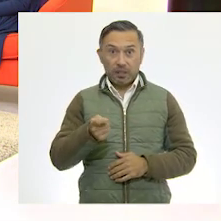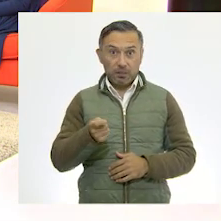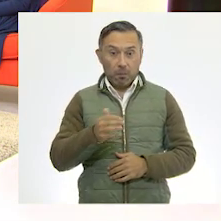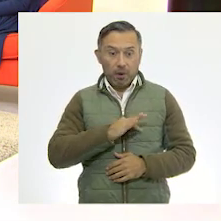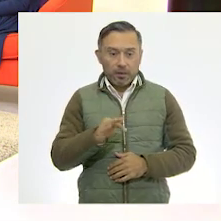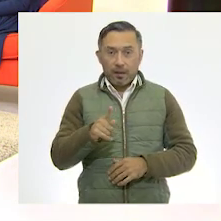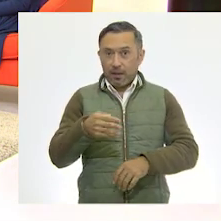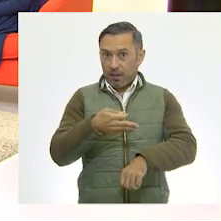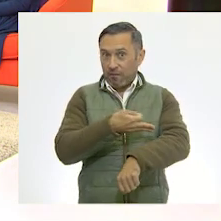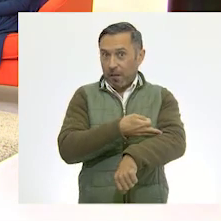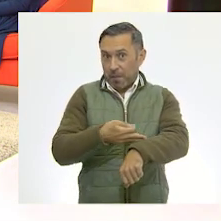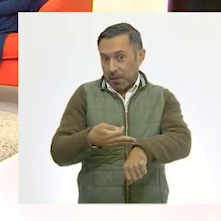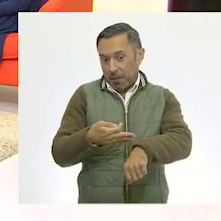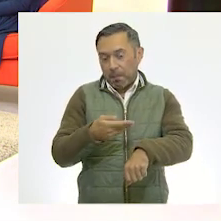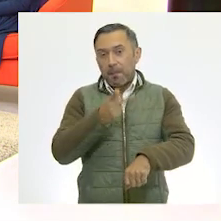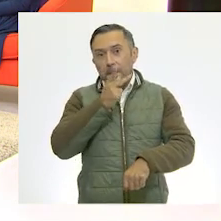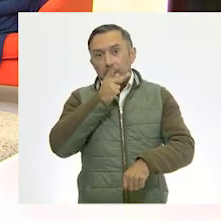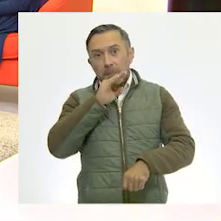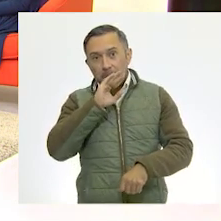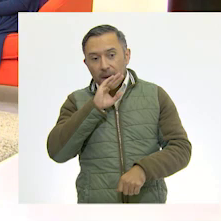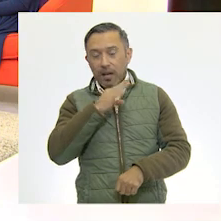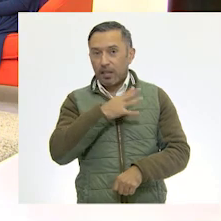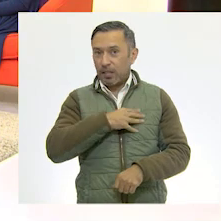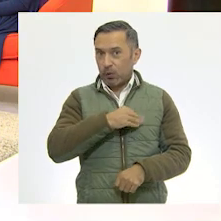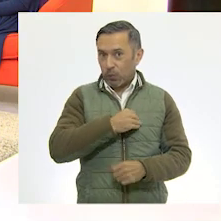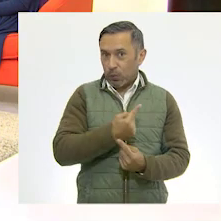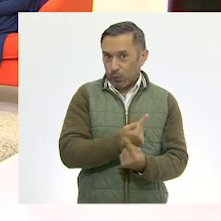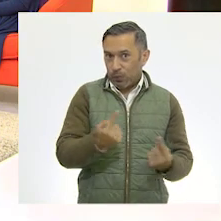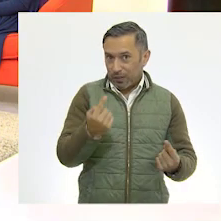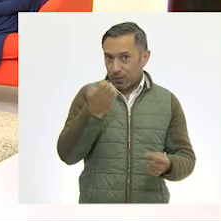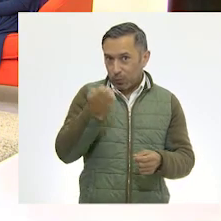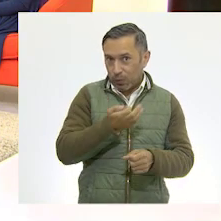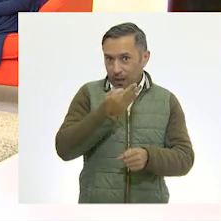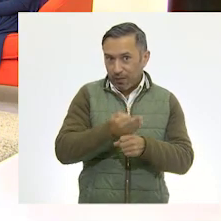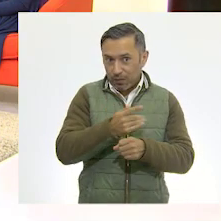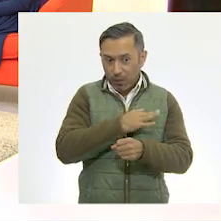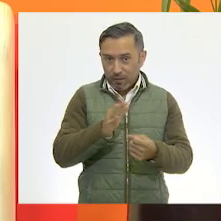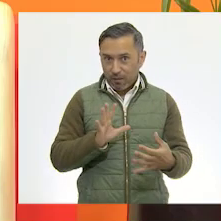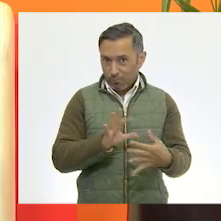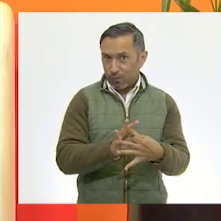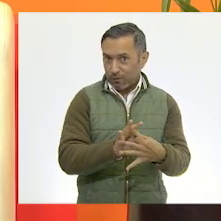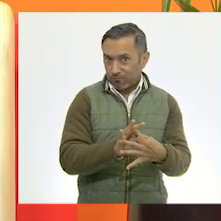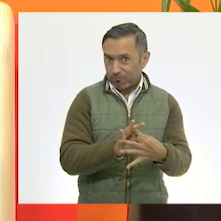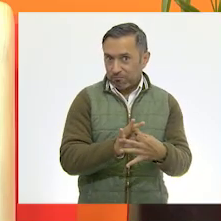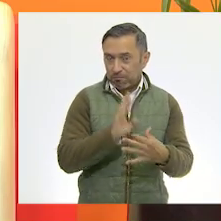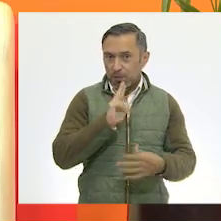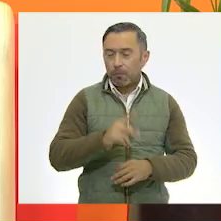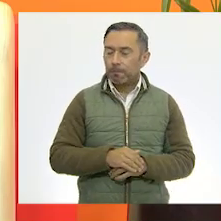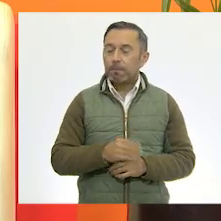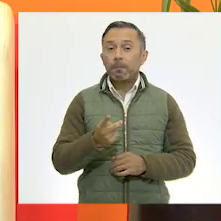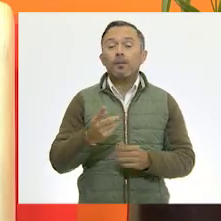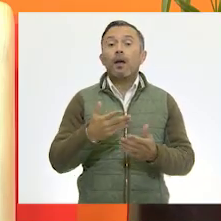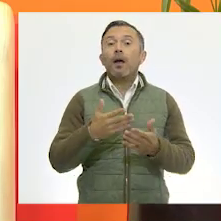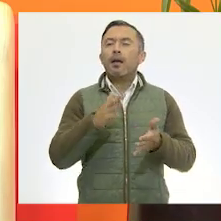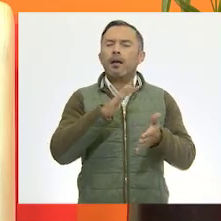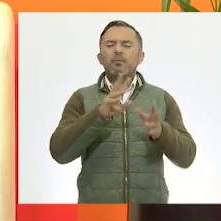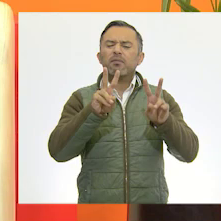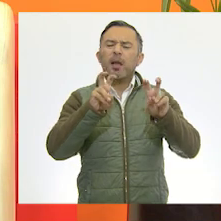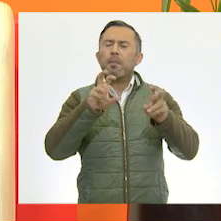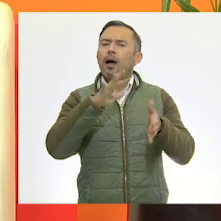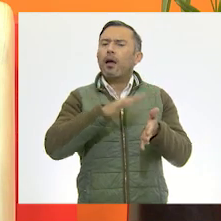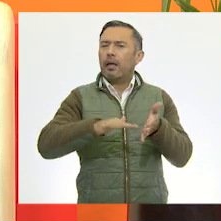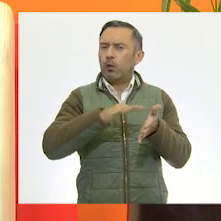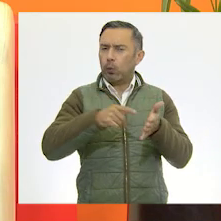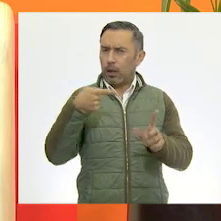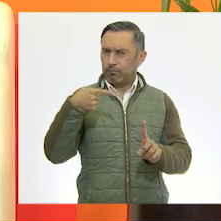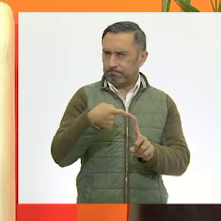las familias, ¿no? Entre los padres y las estudiantes o estudiantes. Bueno, siguiendo con la lectura, me gustaría conversar sobre un recurso